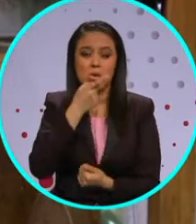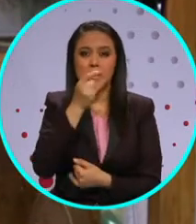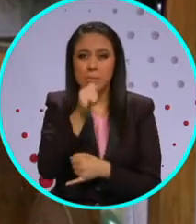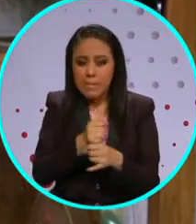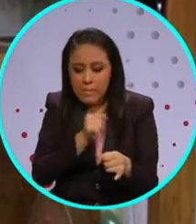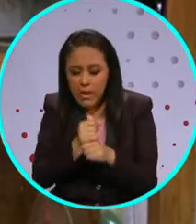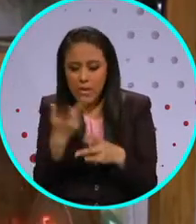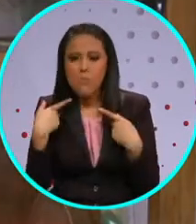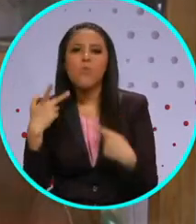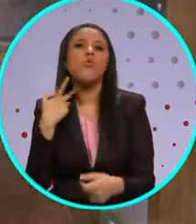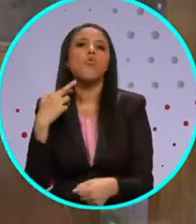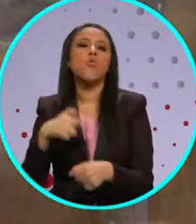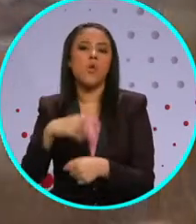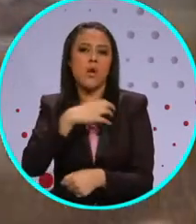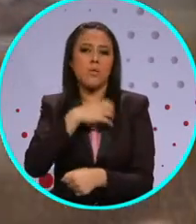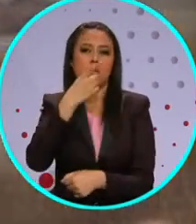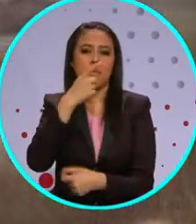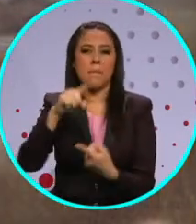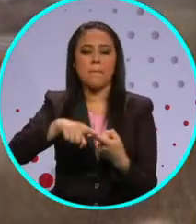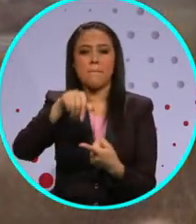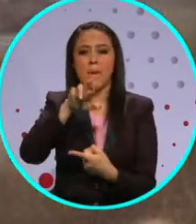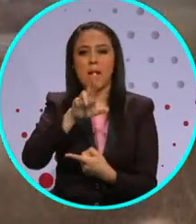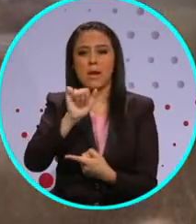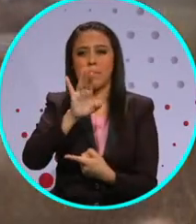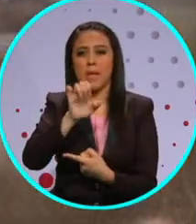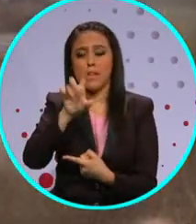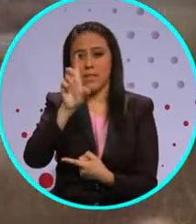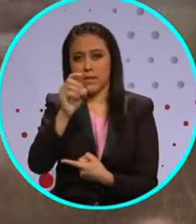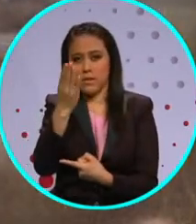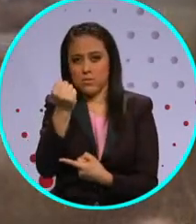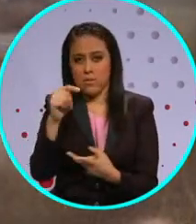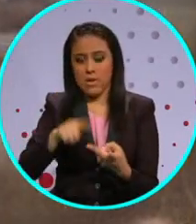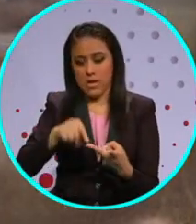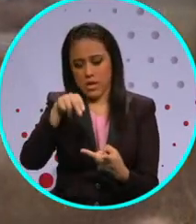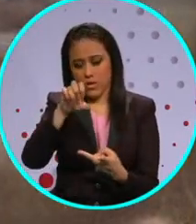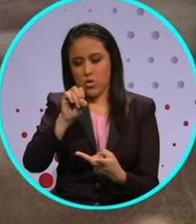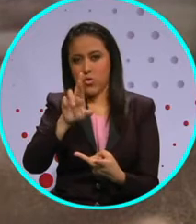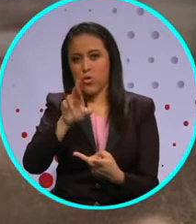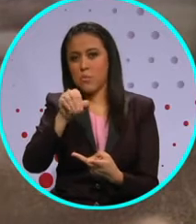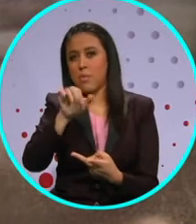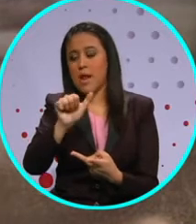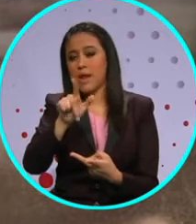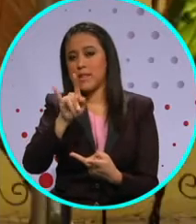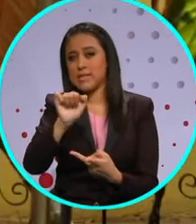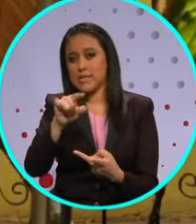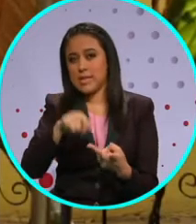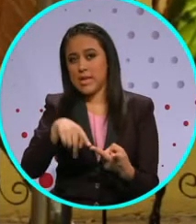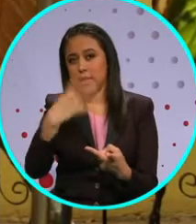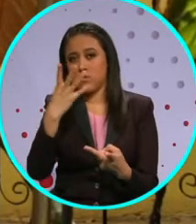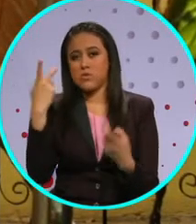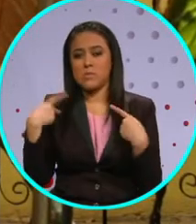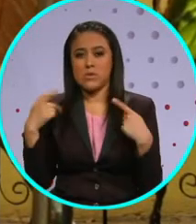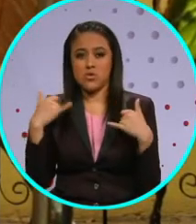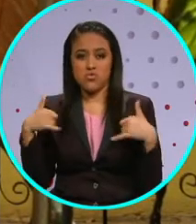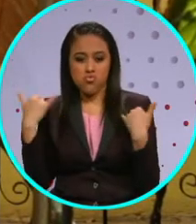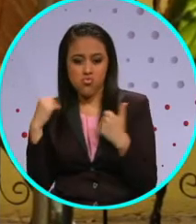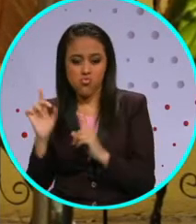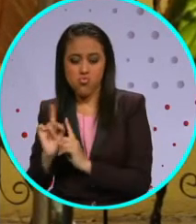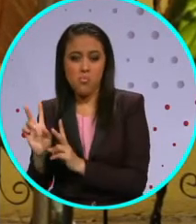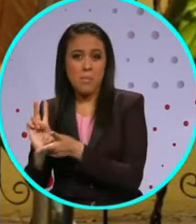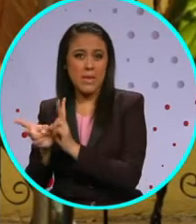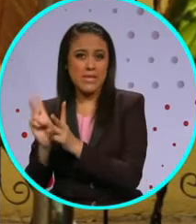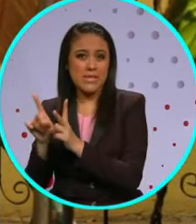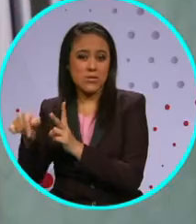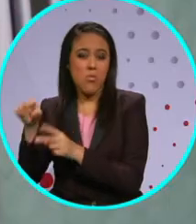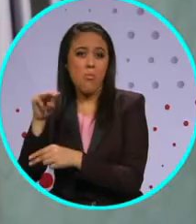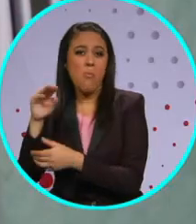por la Procuraduría Capitalina, Maribel Socorro Cruz Ramírez, de 39 años, y Norma Leticia Campos Cruz, de 14, fueron asesinadas por el vecino que vivía